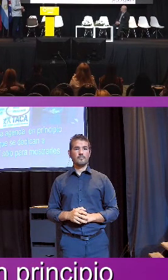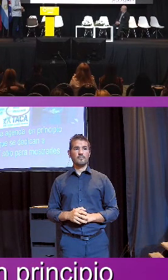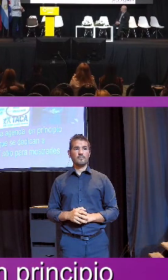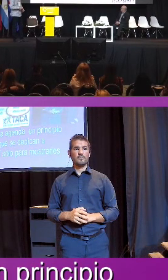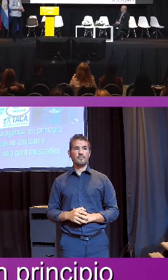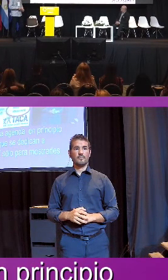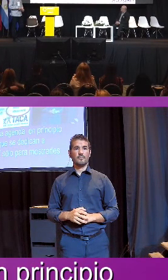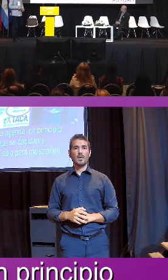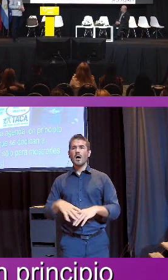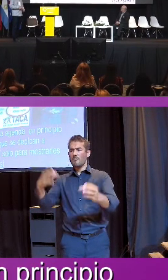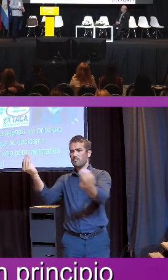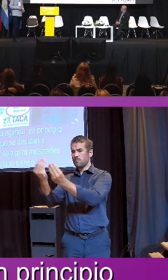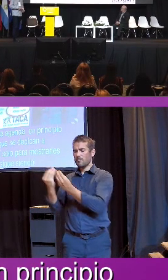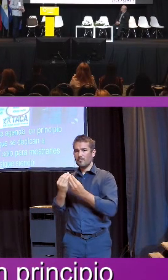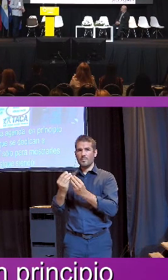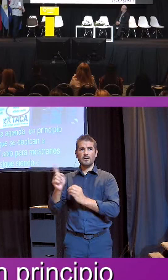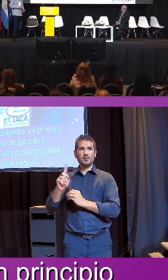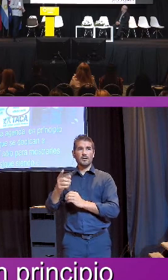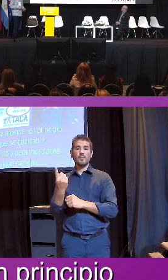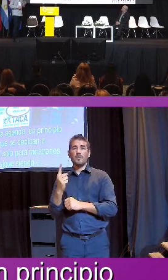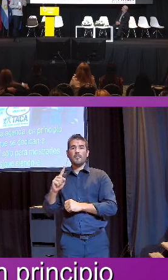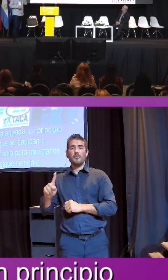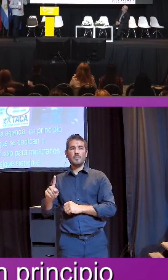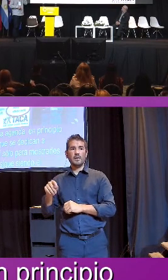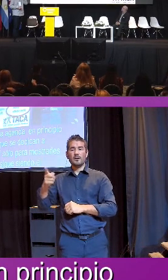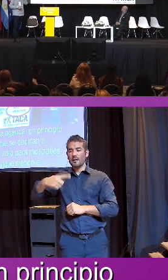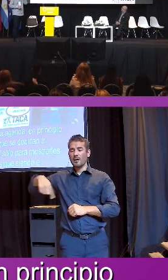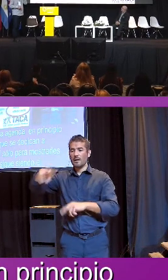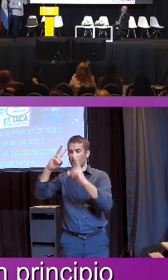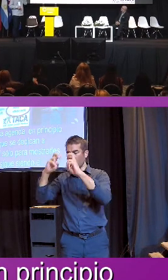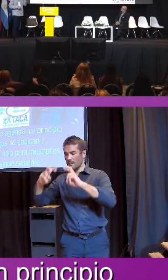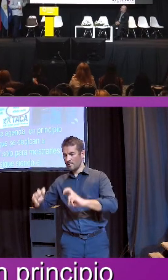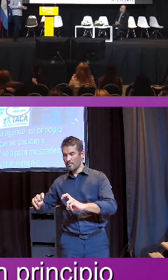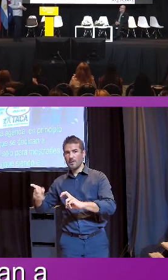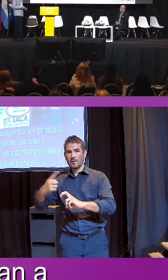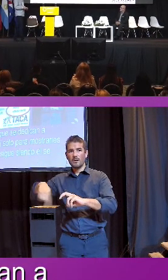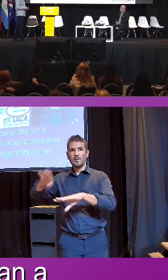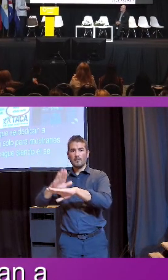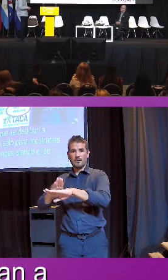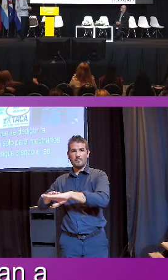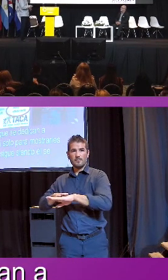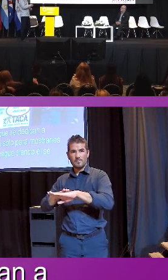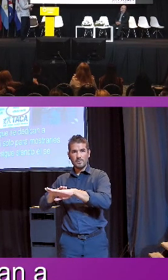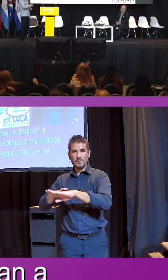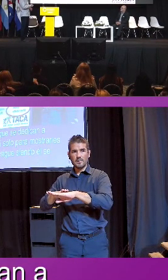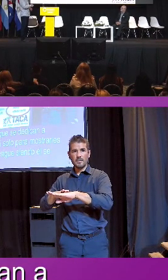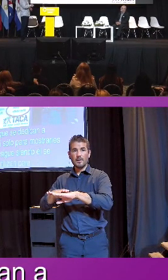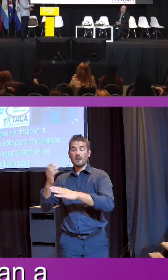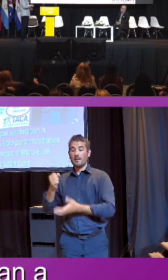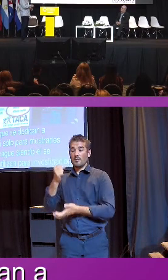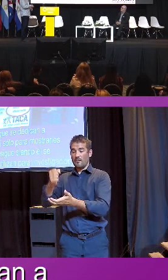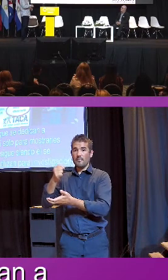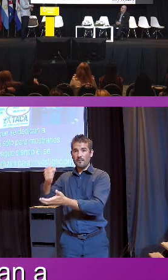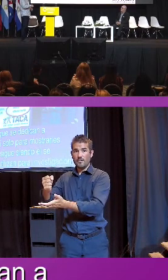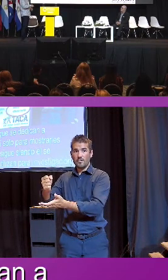Sin embargo, sigue siendo los montos que se dedican a investigación o que se utilizan para investigación